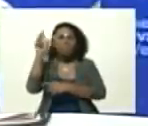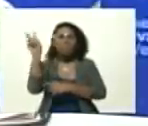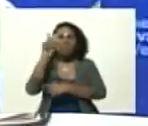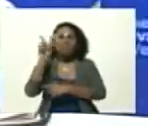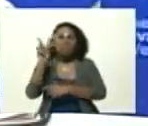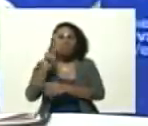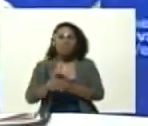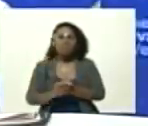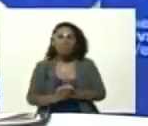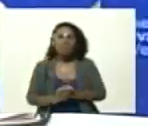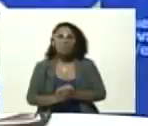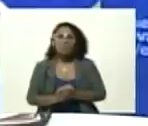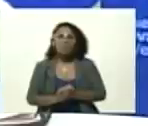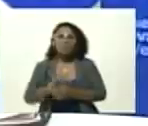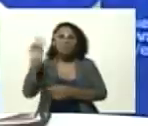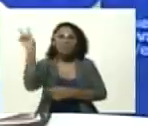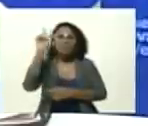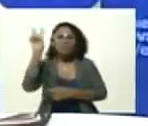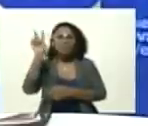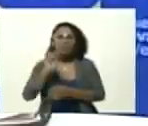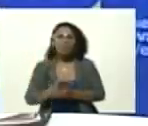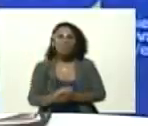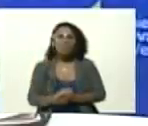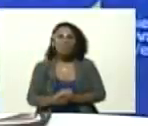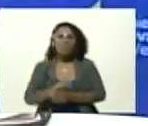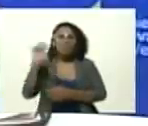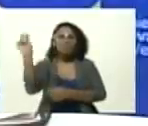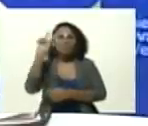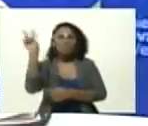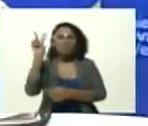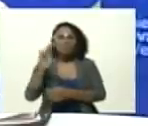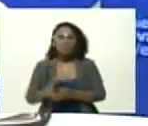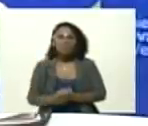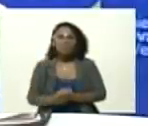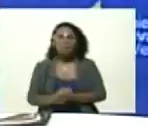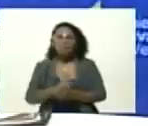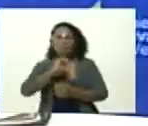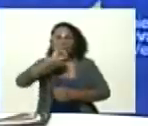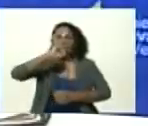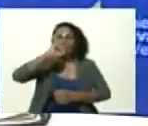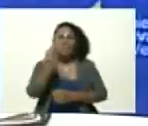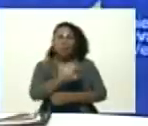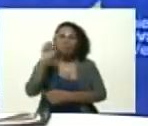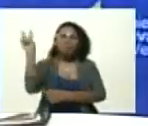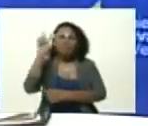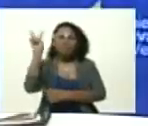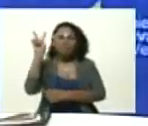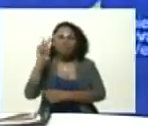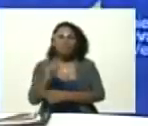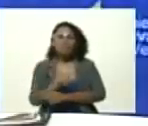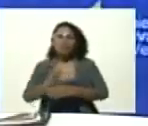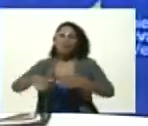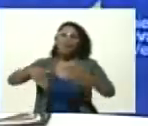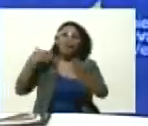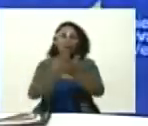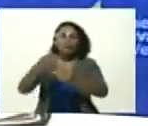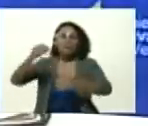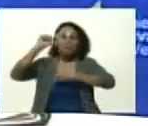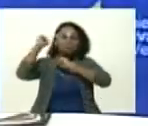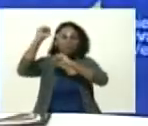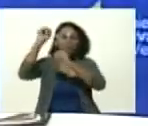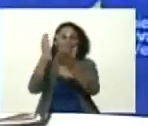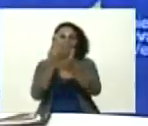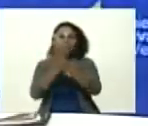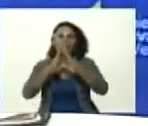Venezuela, Venezuela, Venezuela. ¡Amada Venezuela! ¡Hasta la victoria siempre